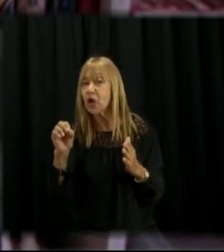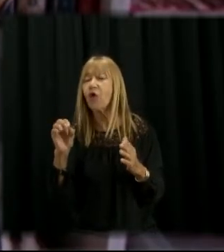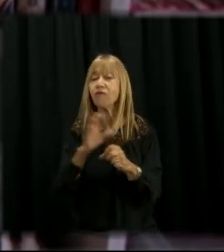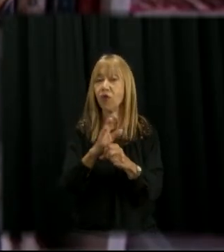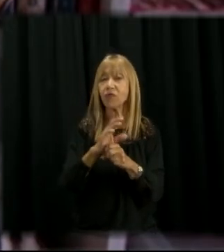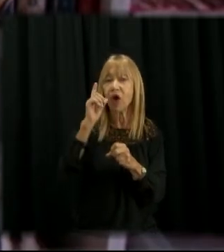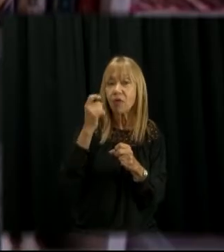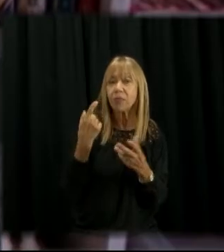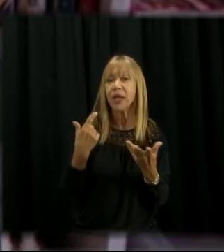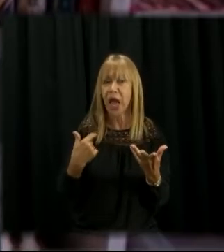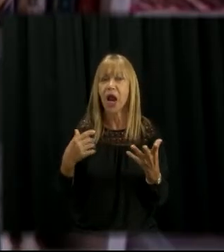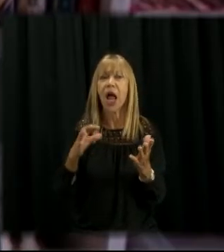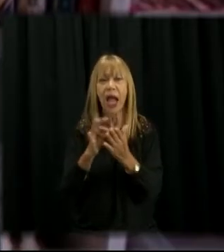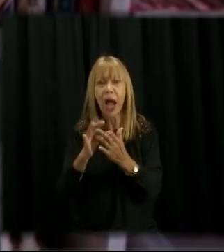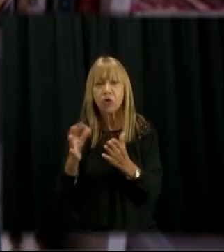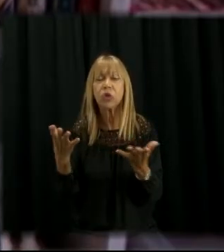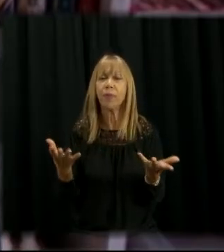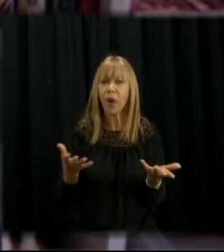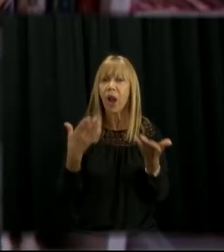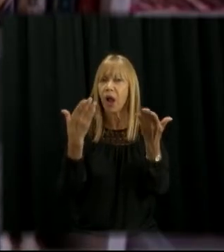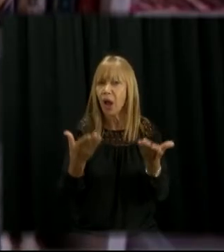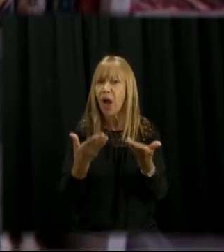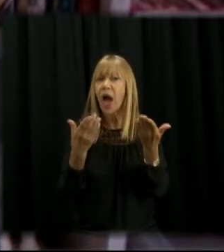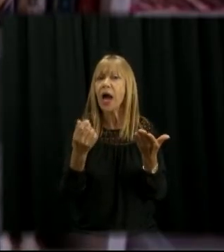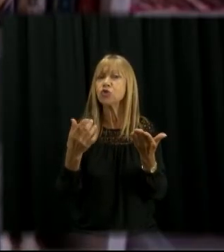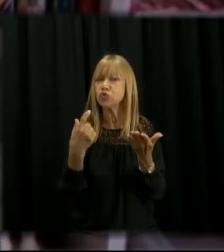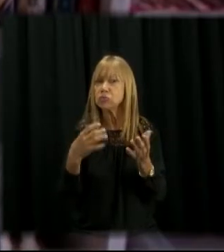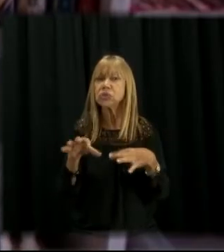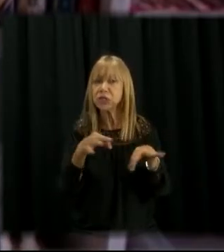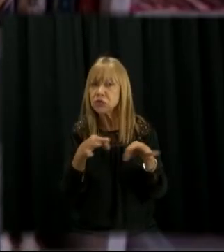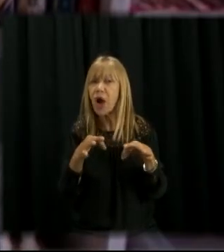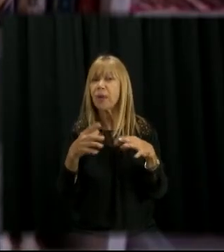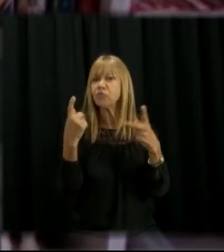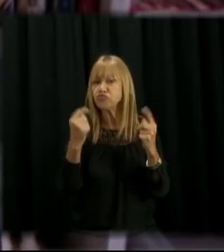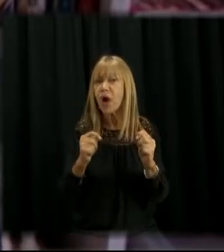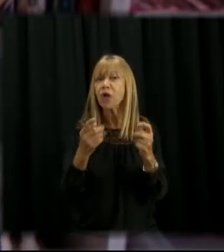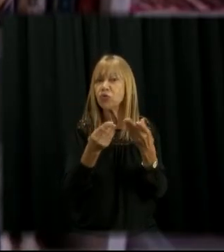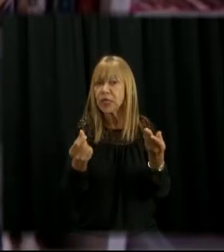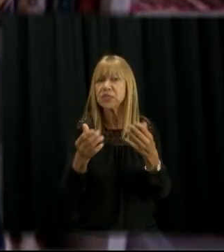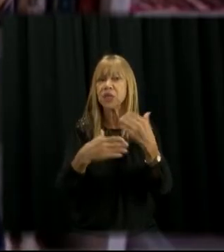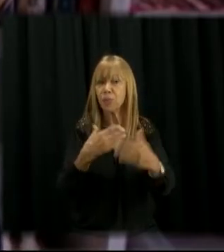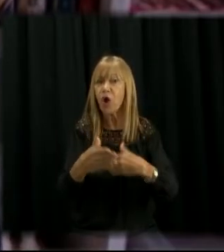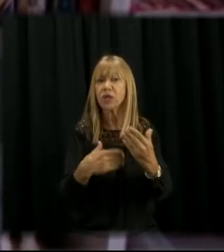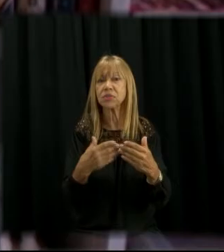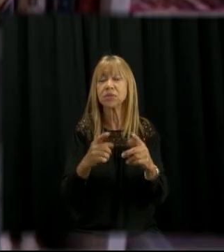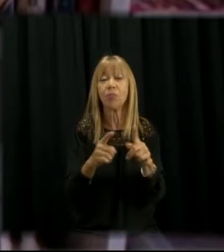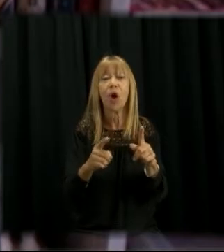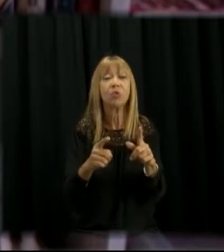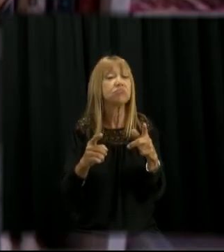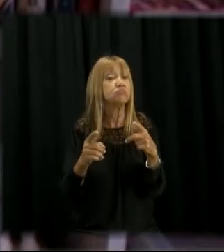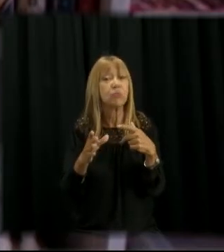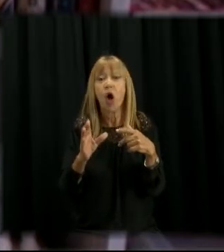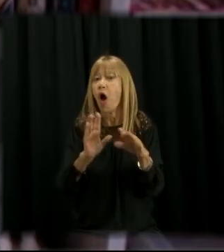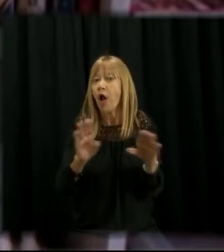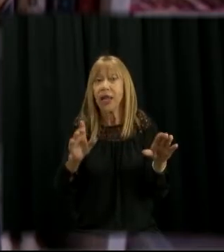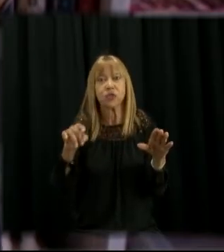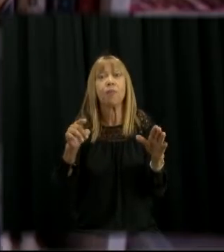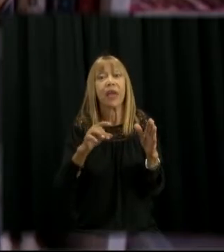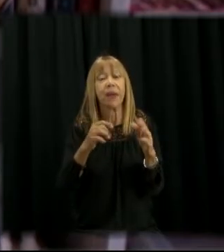señor Marrero. Son responsables, como han explicado, tras de establecer un proceso. Pero